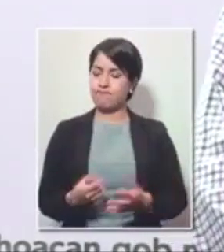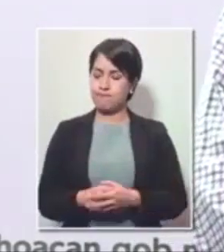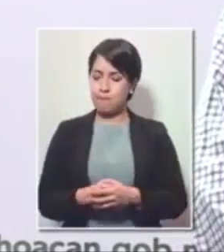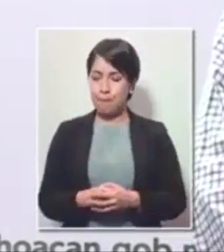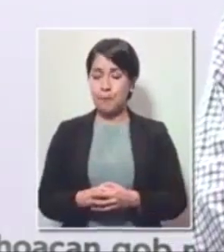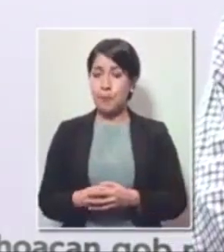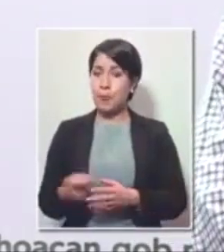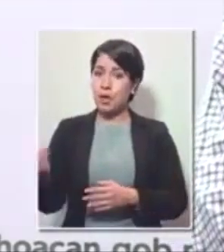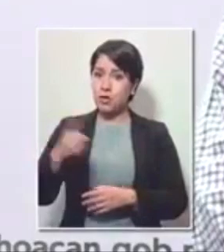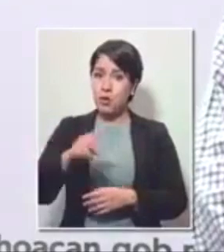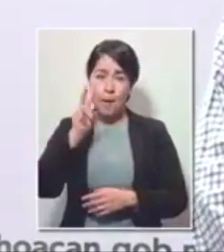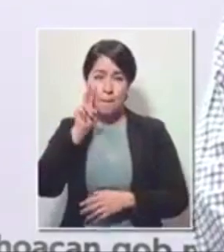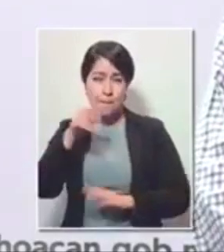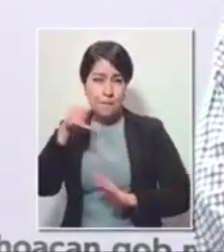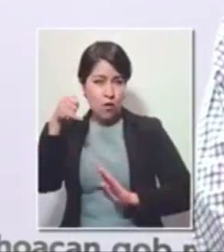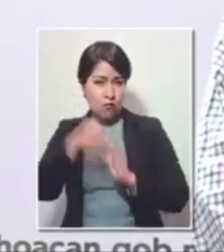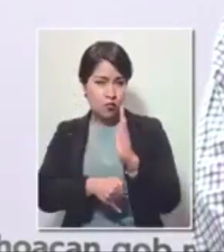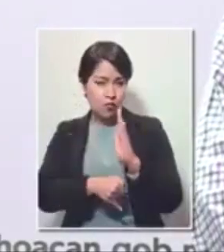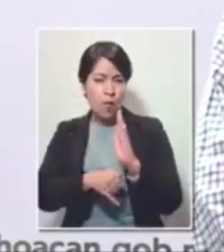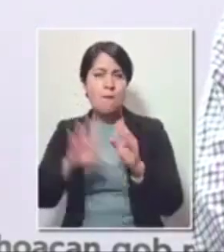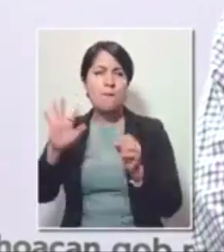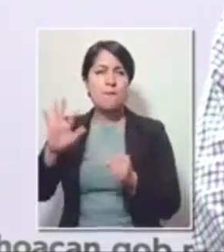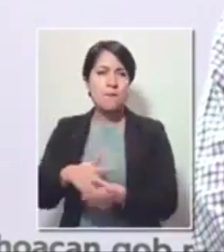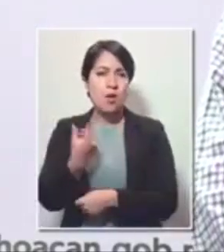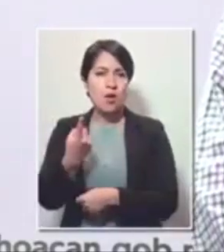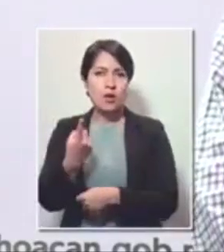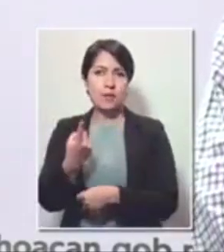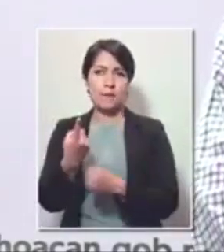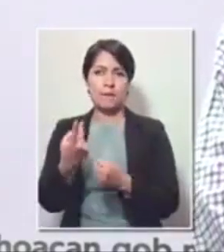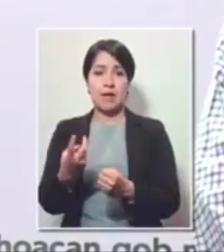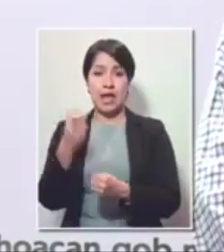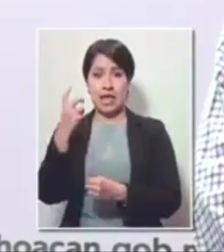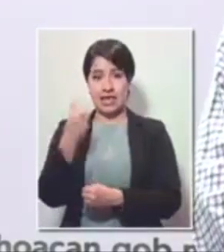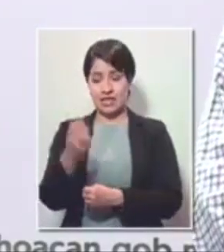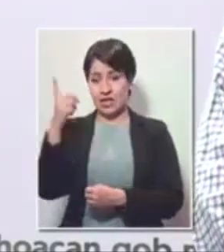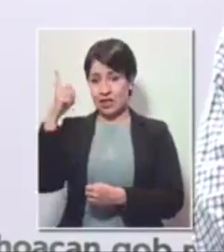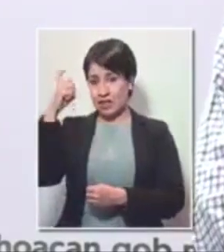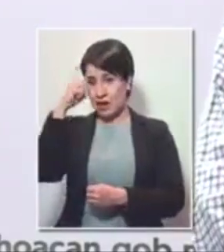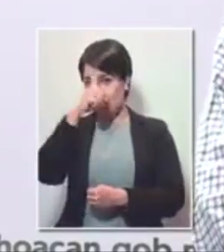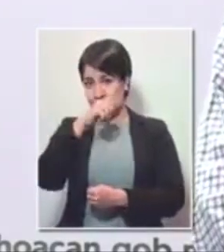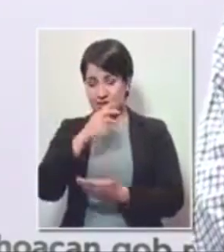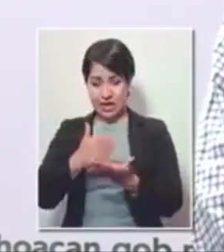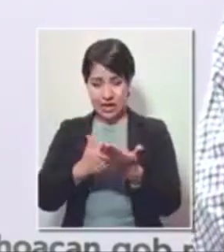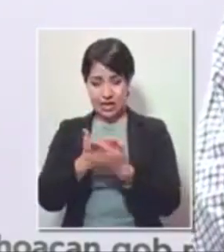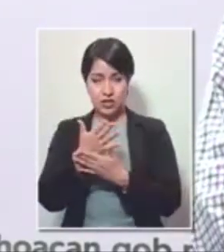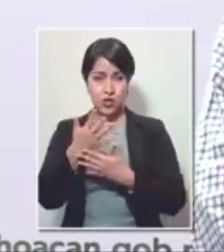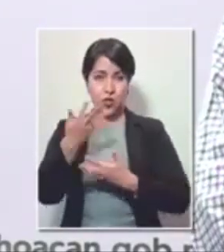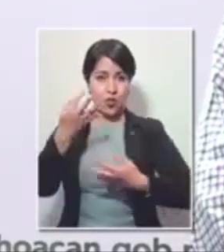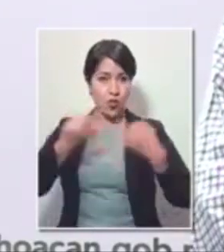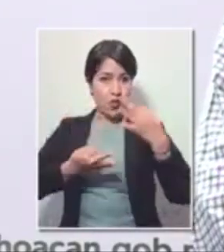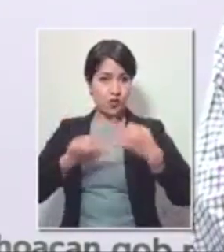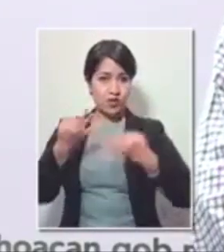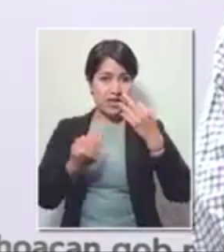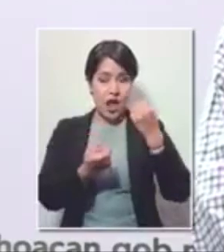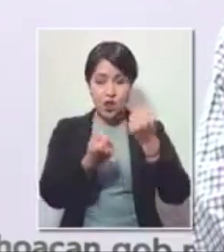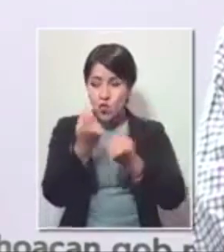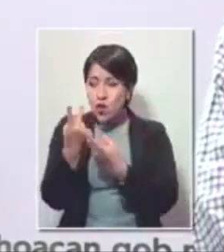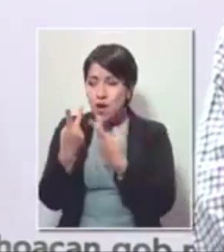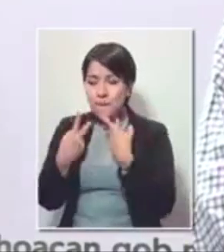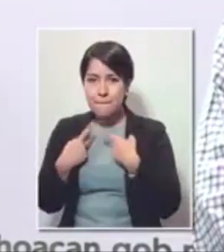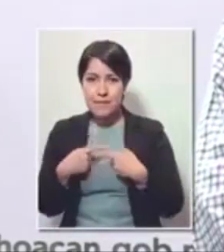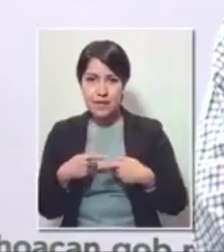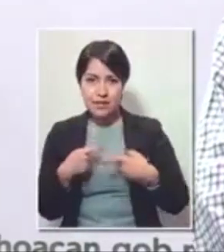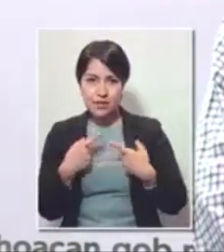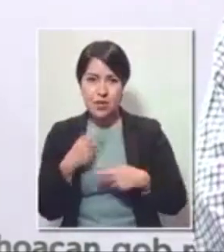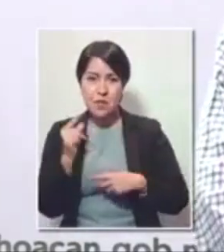vamos a fondo, porque esto ha dificultado el acceso de la justicia de las personas